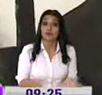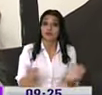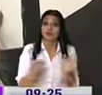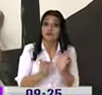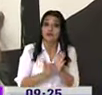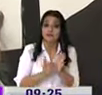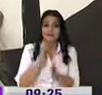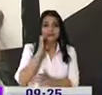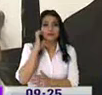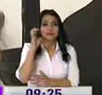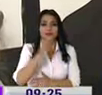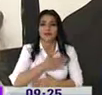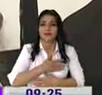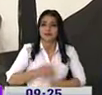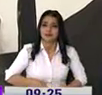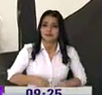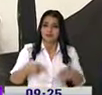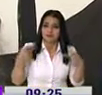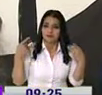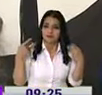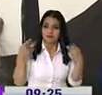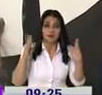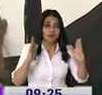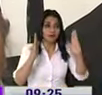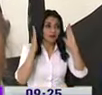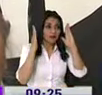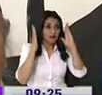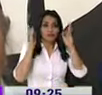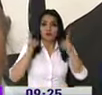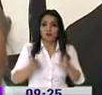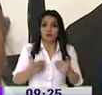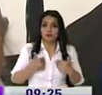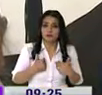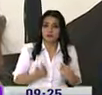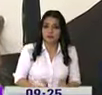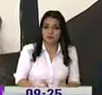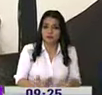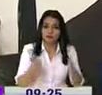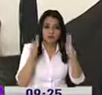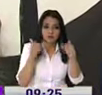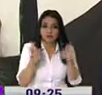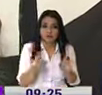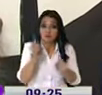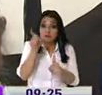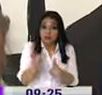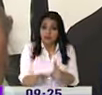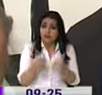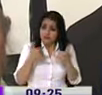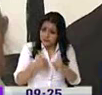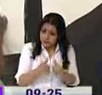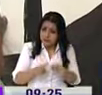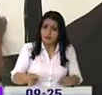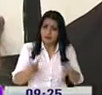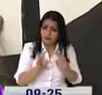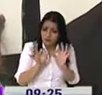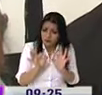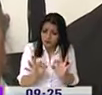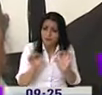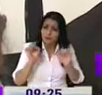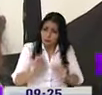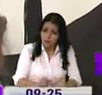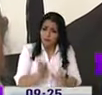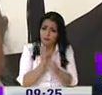las esperanzas de que nos traten como seres humanos, como personas que todavía valemos, que